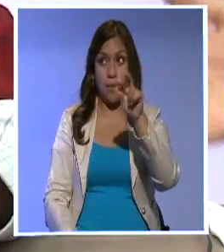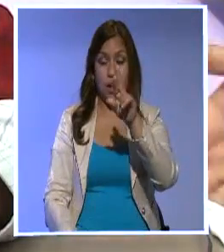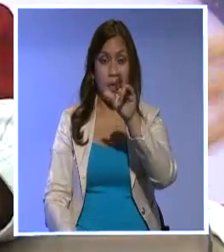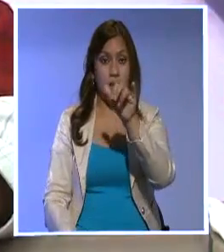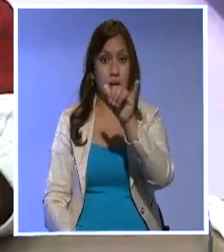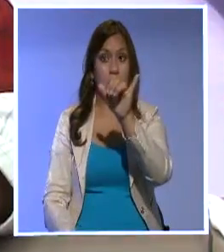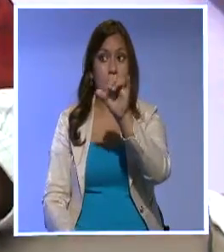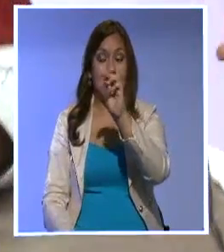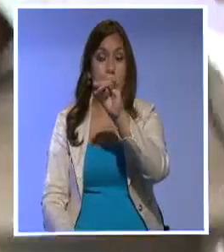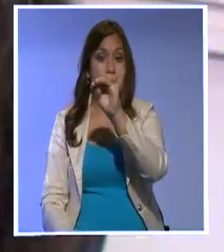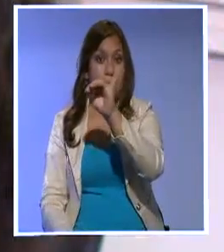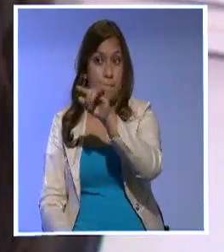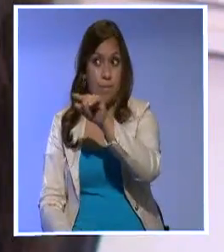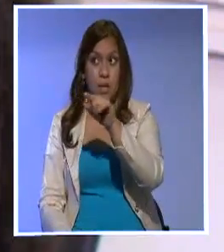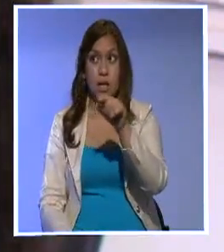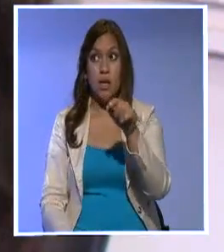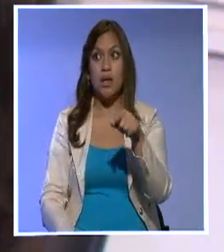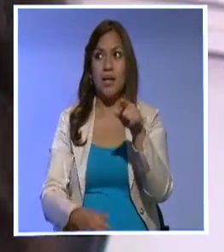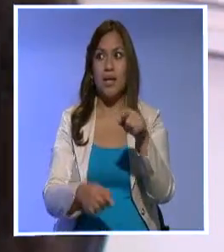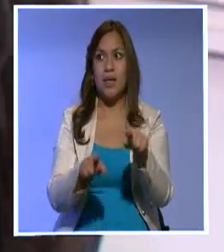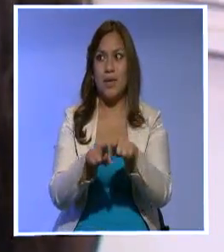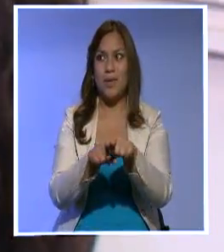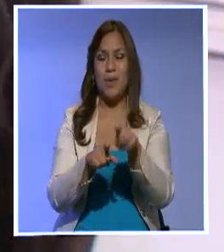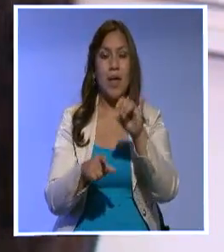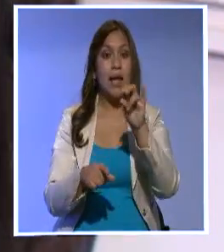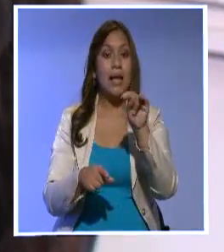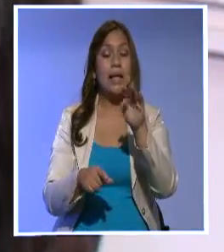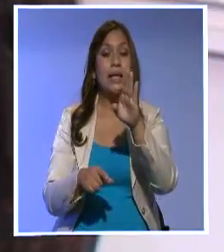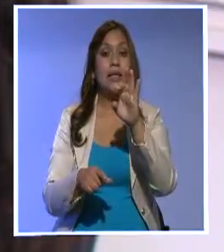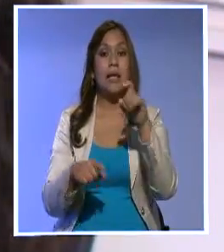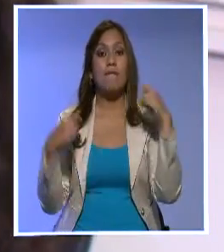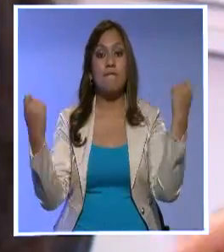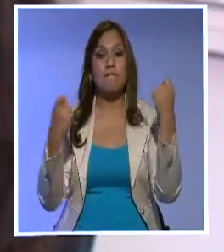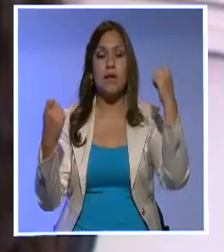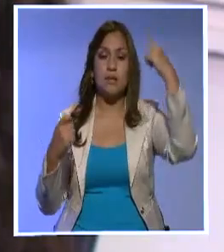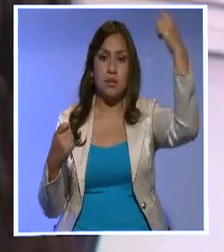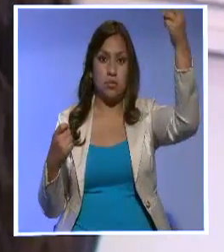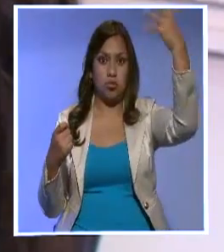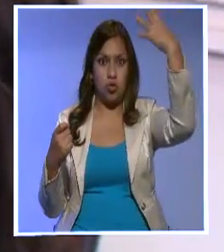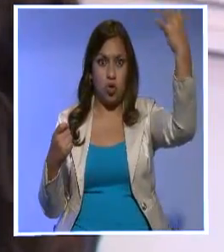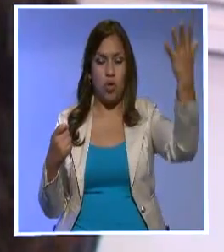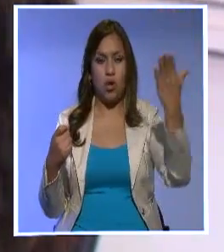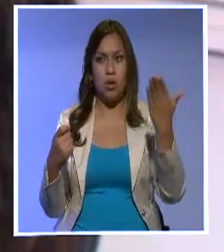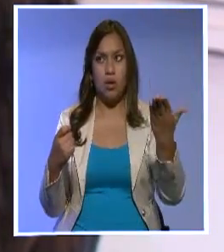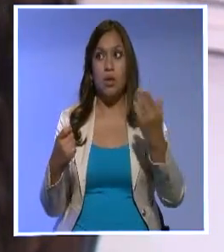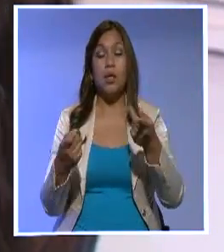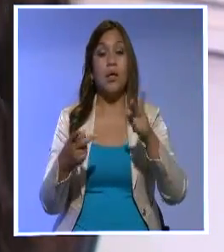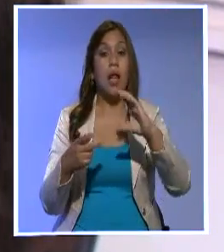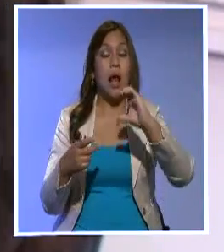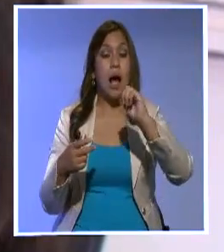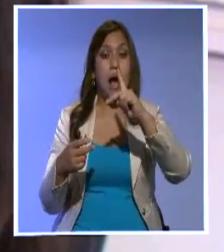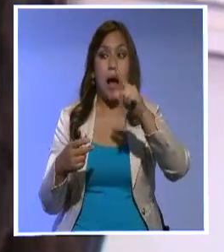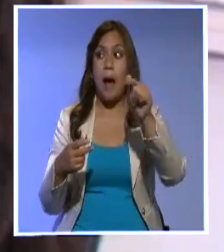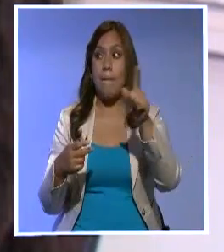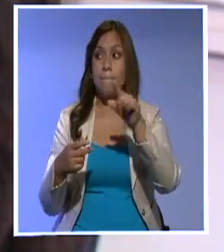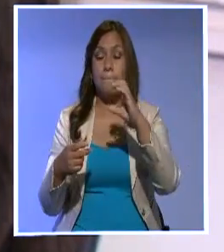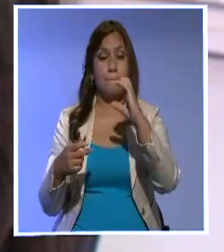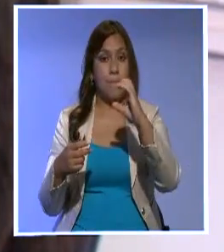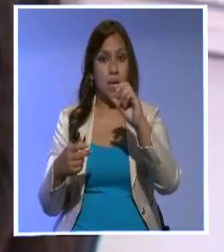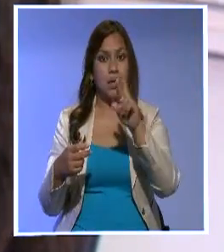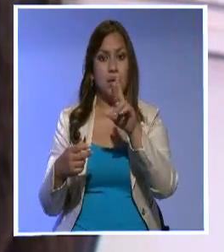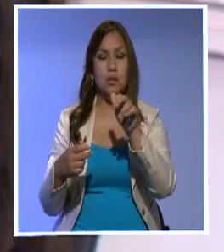reconocido como el vodka el inti raymi que son incluso más festivos son más convocantes el qhapaq rain y cómo